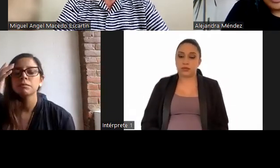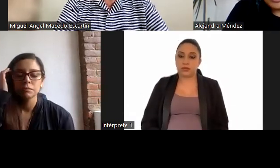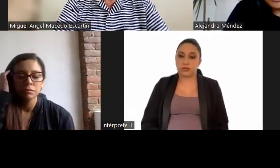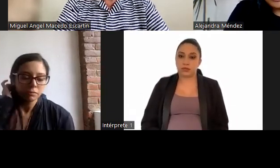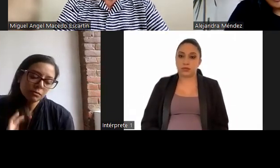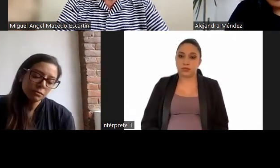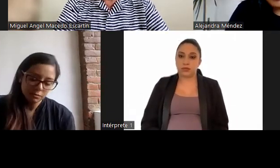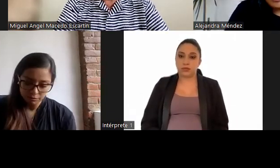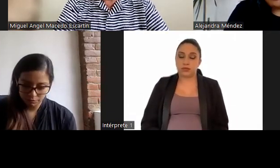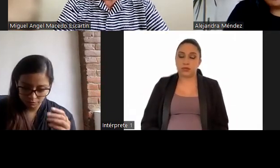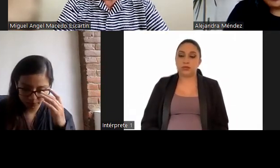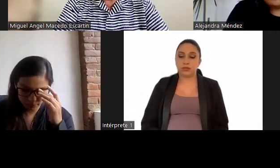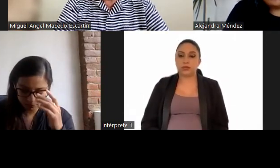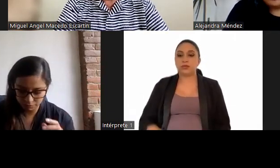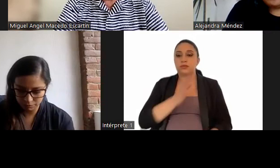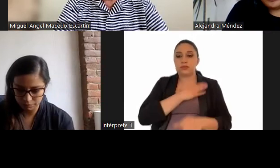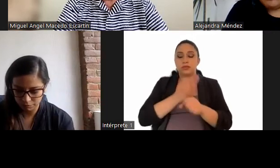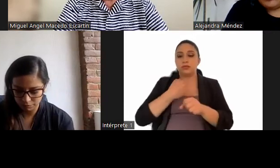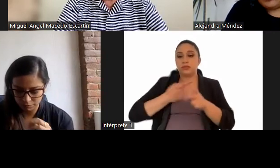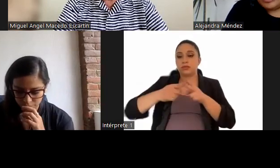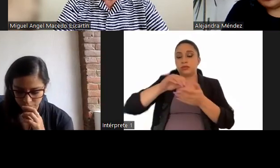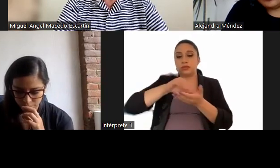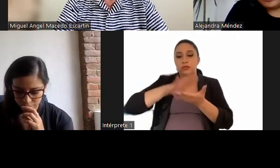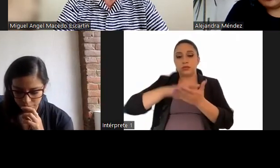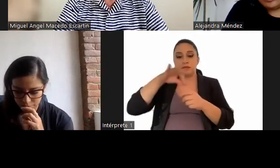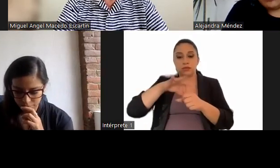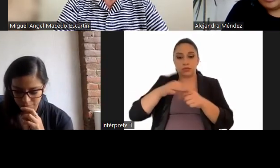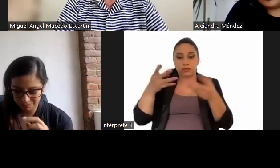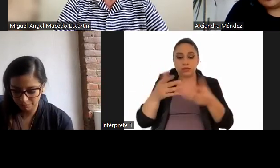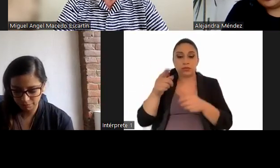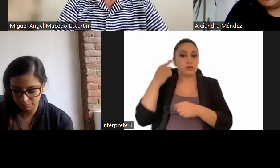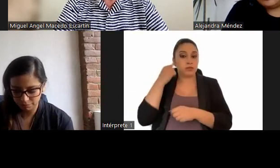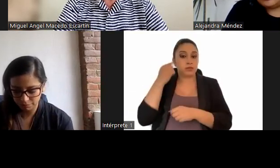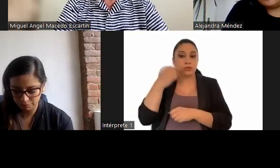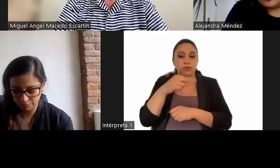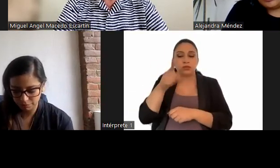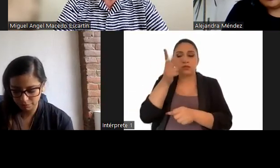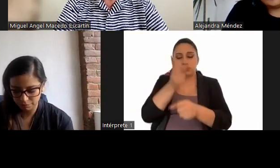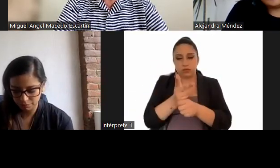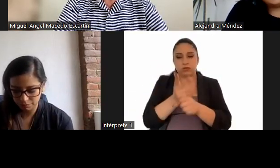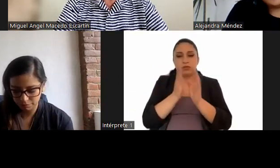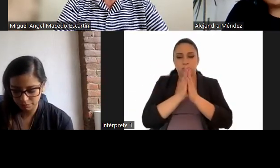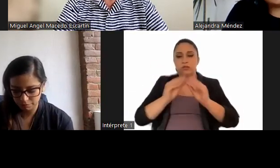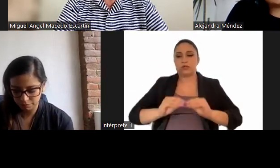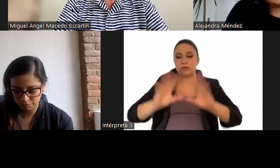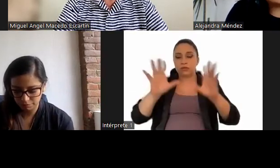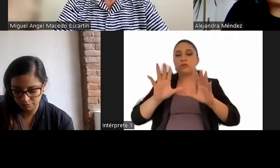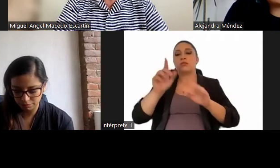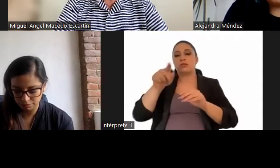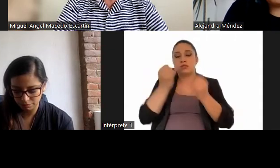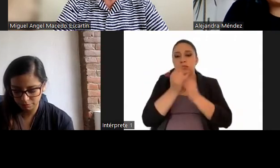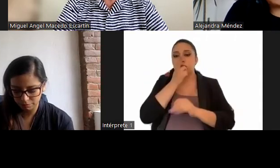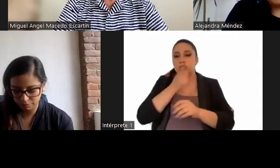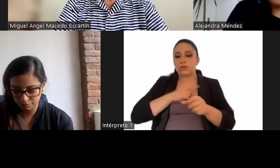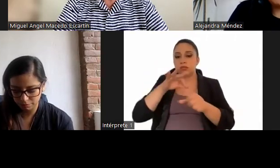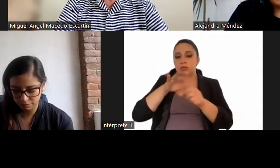De no ser así, se procederá a votar de forma nominal, por lo que al escuchar su nombre, le solicito encender su cámara e indicar el sentido de su voto,